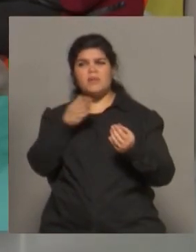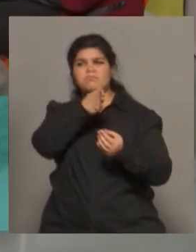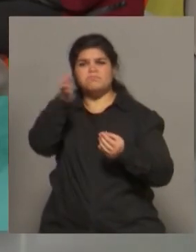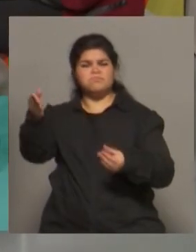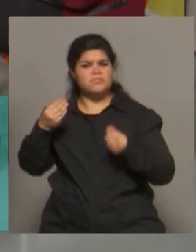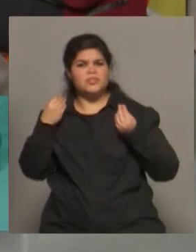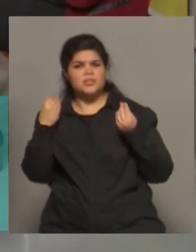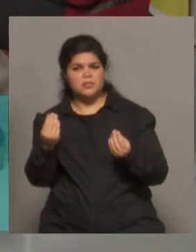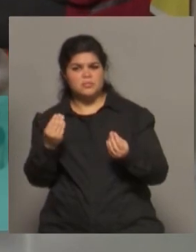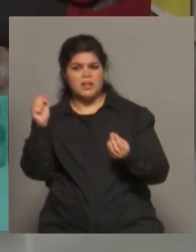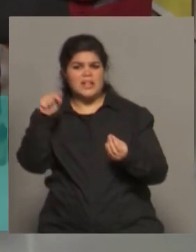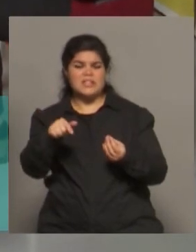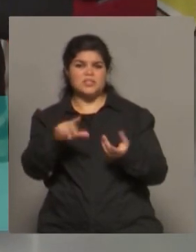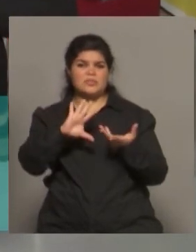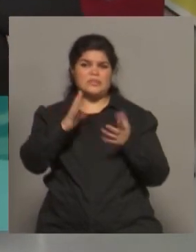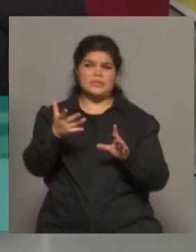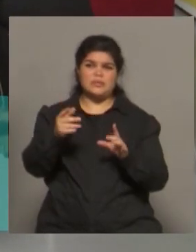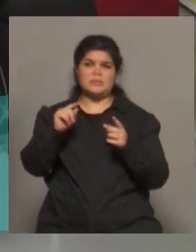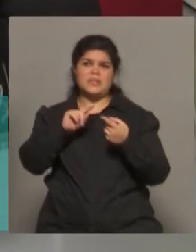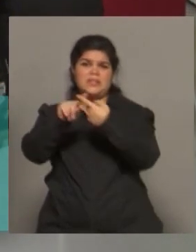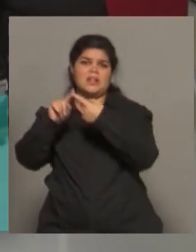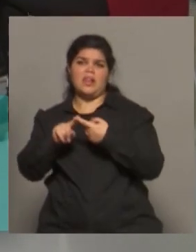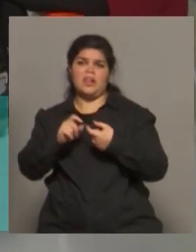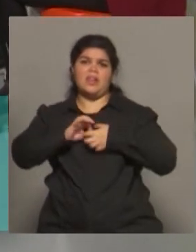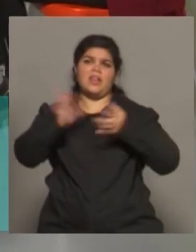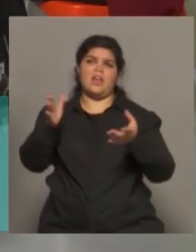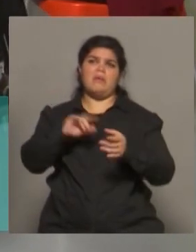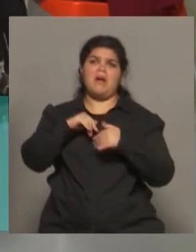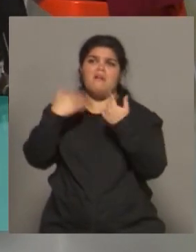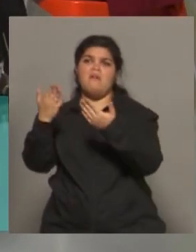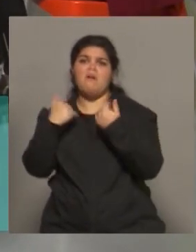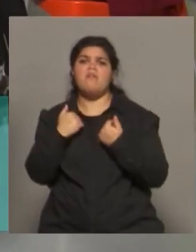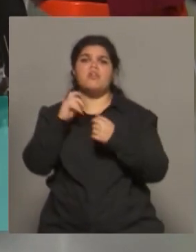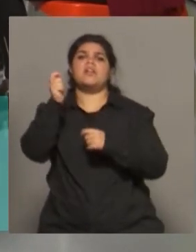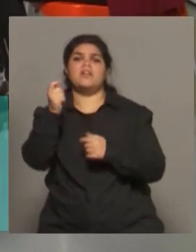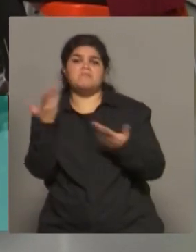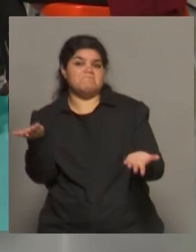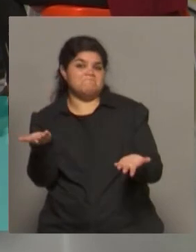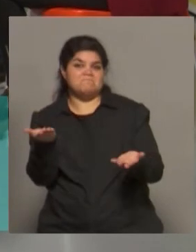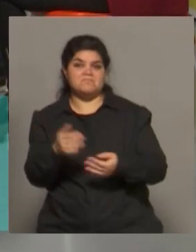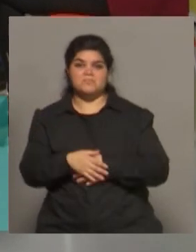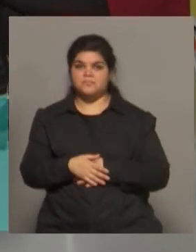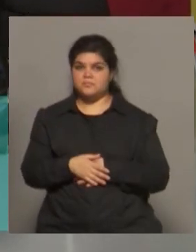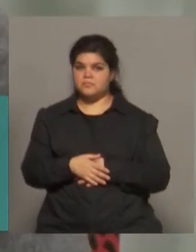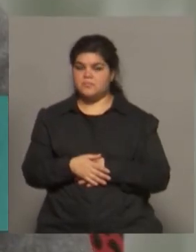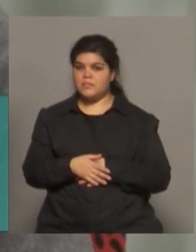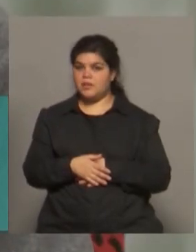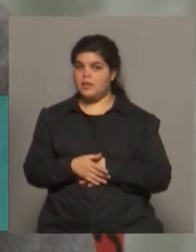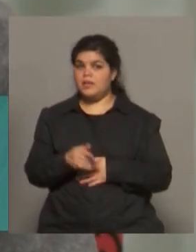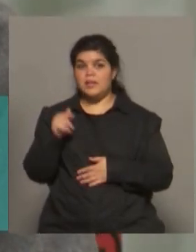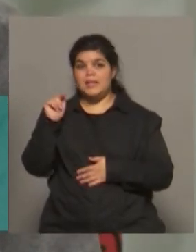claramente un tipo de relación que es de libre cambio y que sabemos a quién favorece, ¿no? Que eso es muy